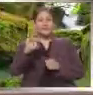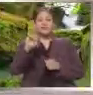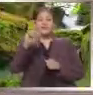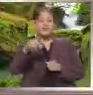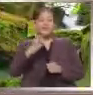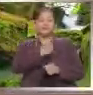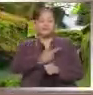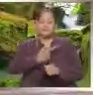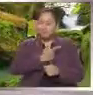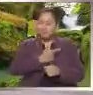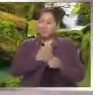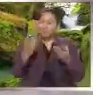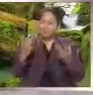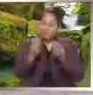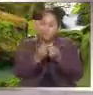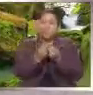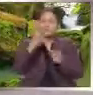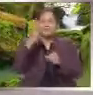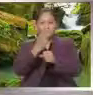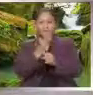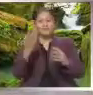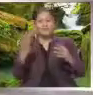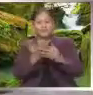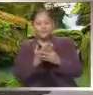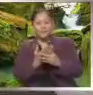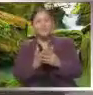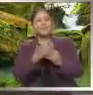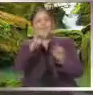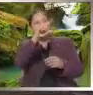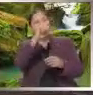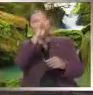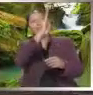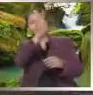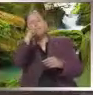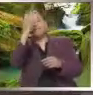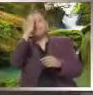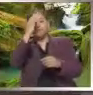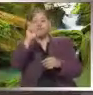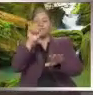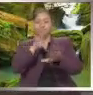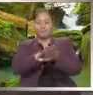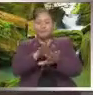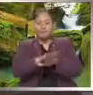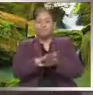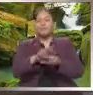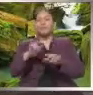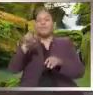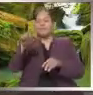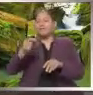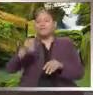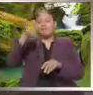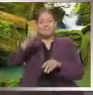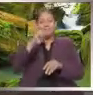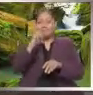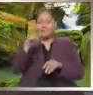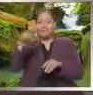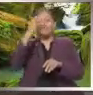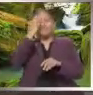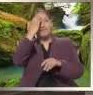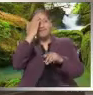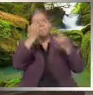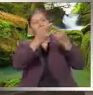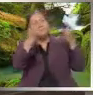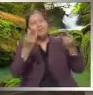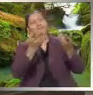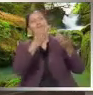Pues encantada de estar aquí contigo en la segunda parte pues de este recorrido por Tlalpan. Nadie mejor que tú para contárnoslo, para